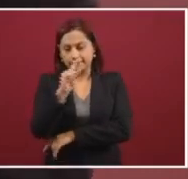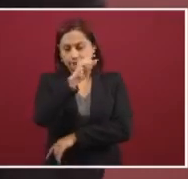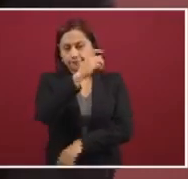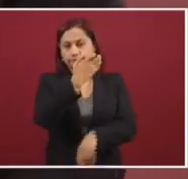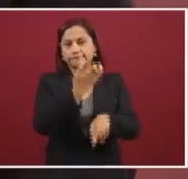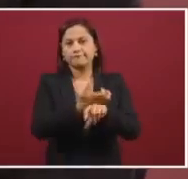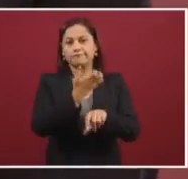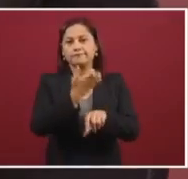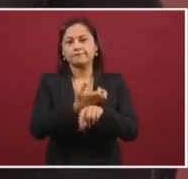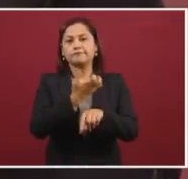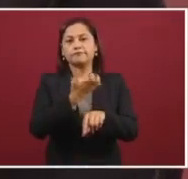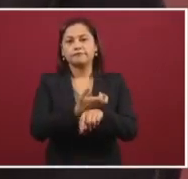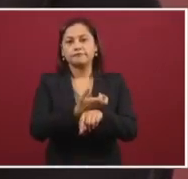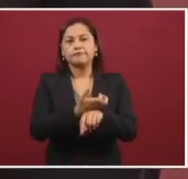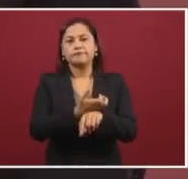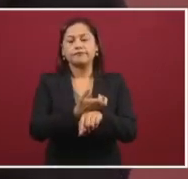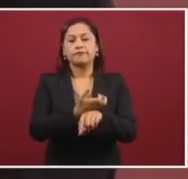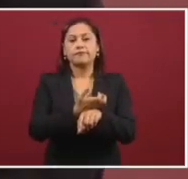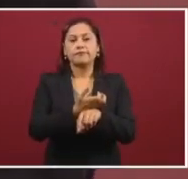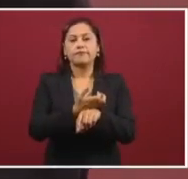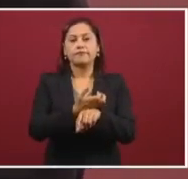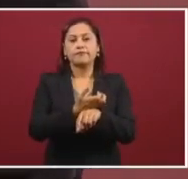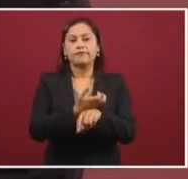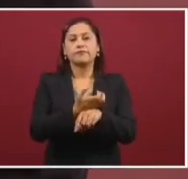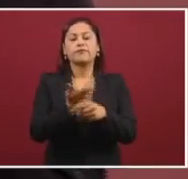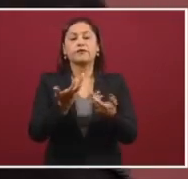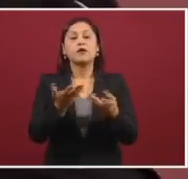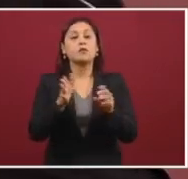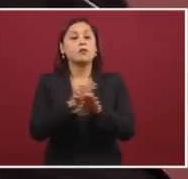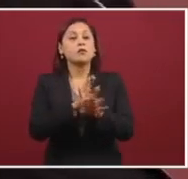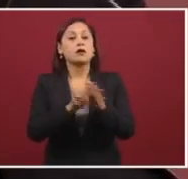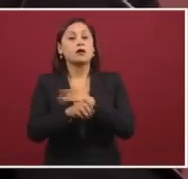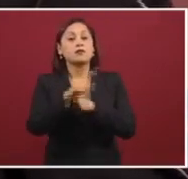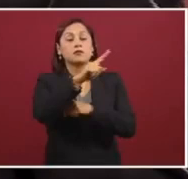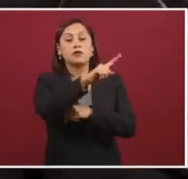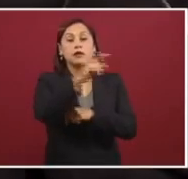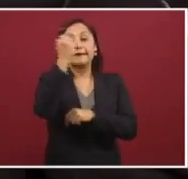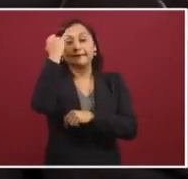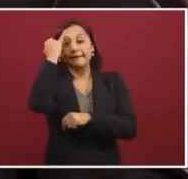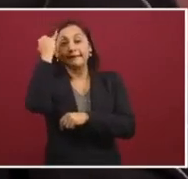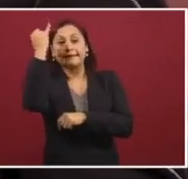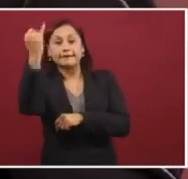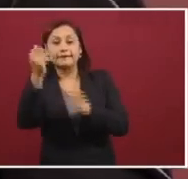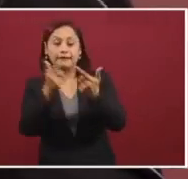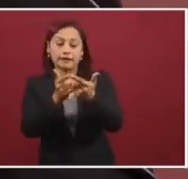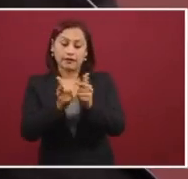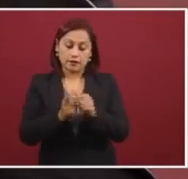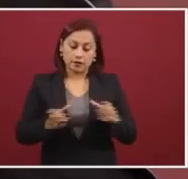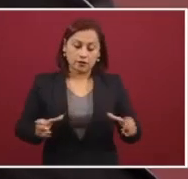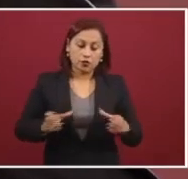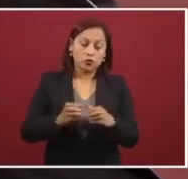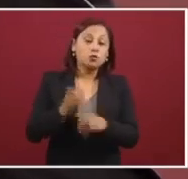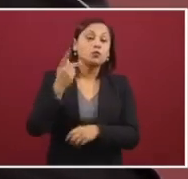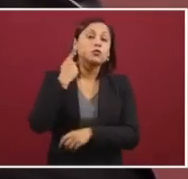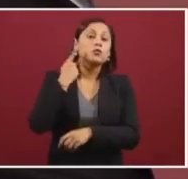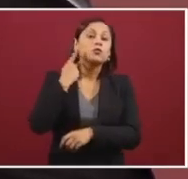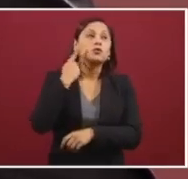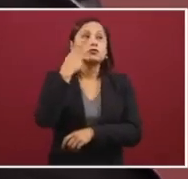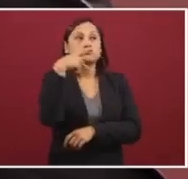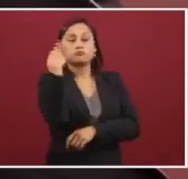con vinculación a un partido y aún el